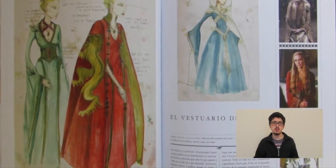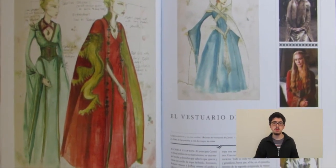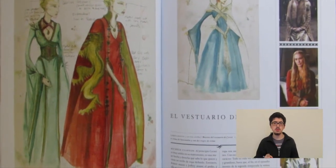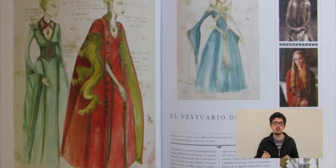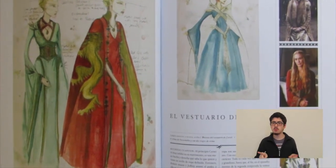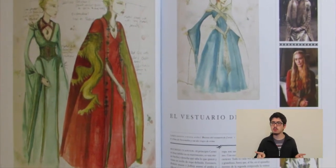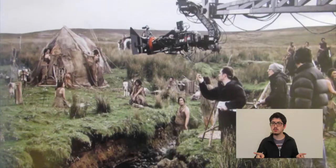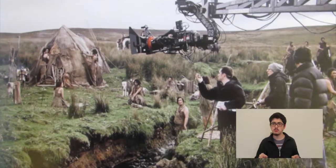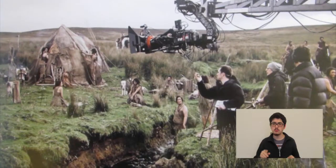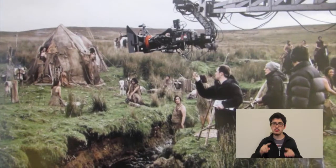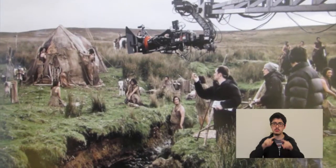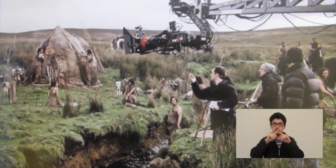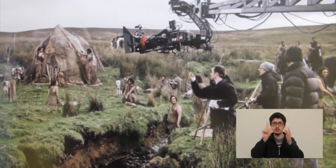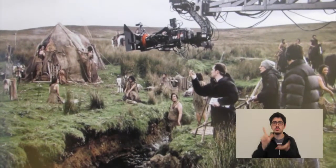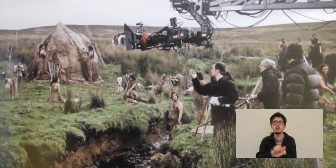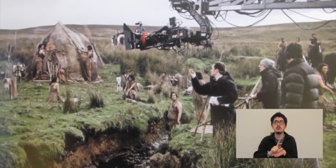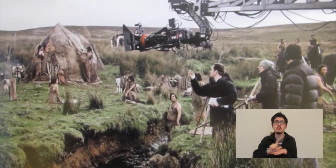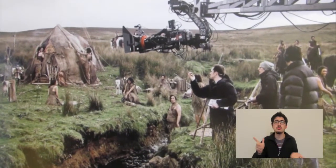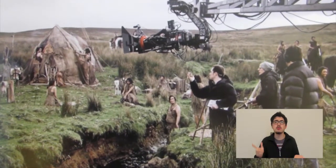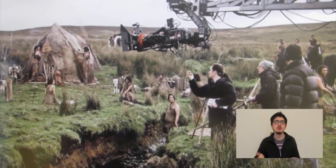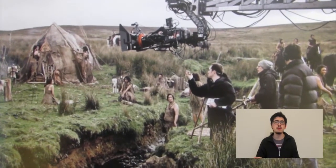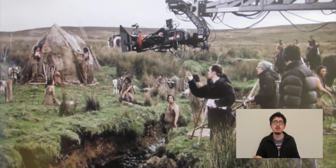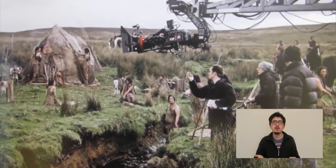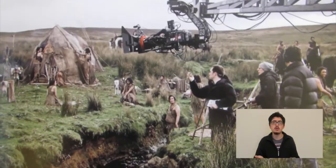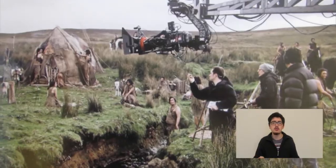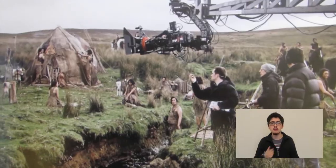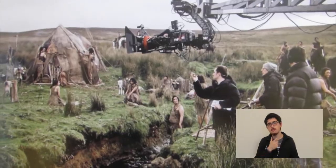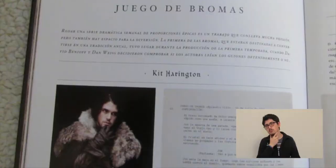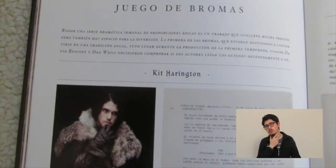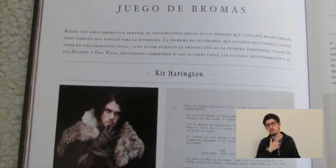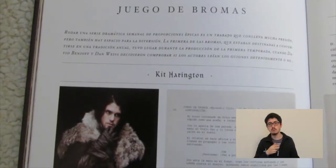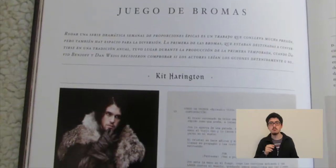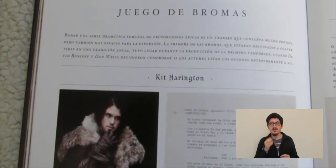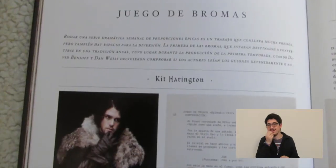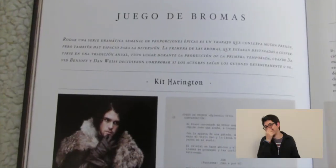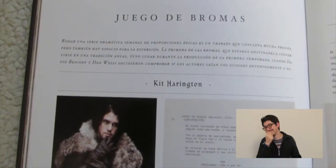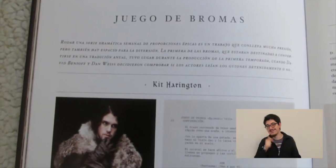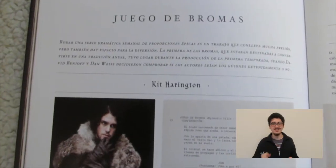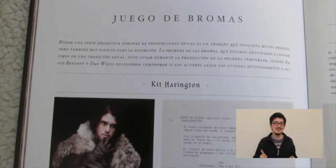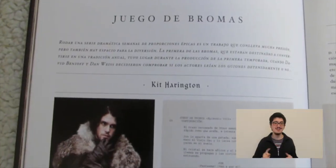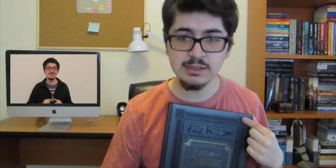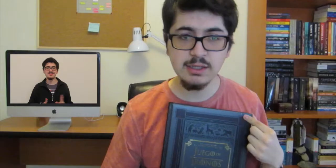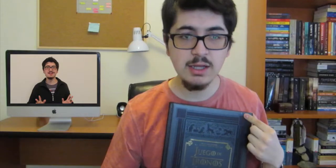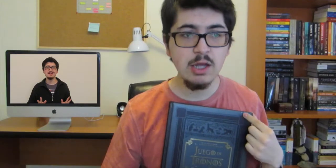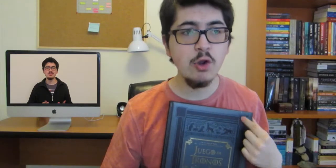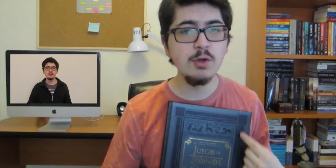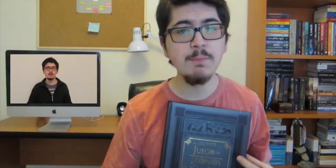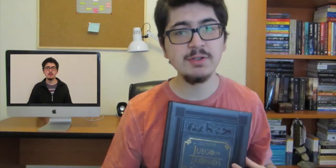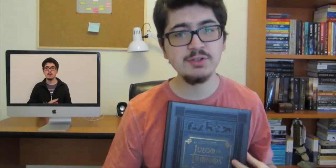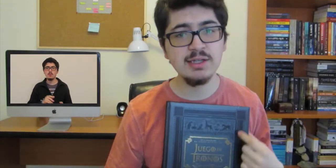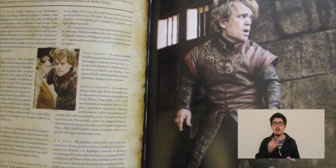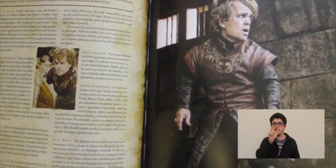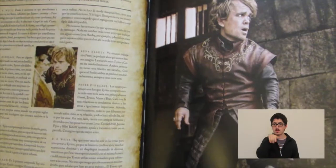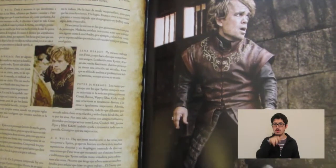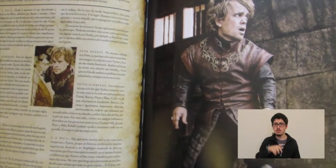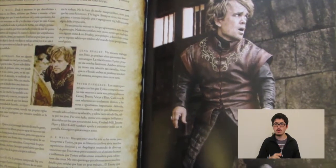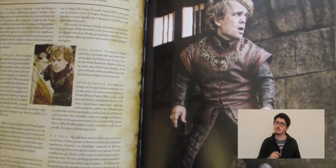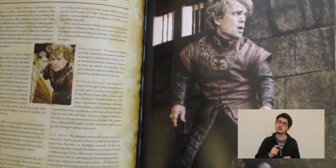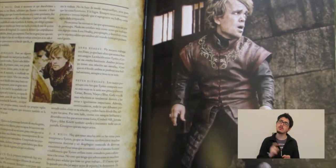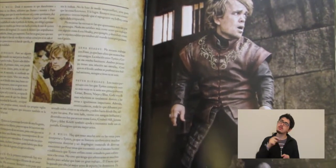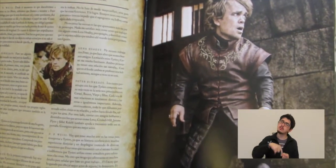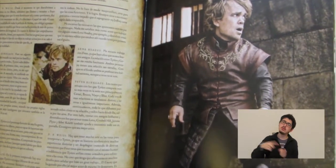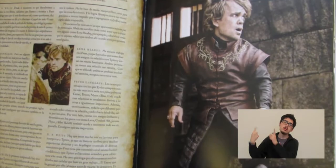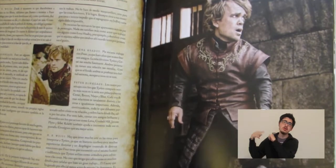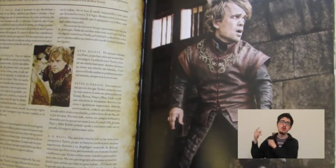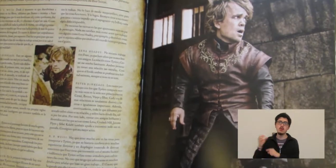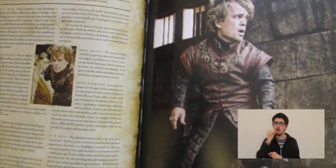la definición de escenarios, de locaciones, distintas bromas que hubo en el set, cómo los personajes se adaptaron a la